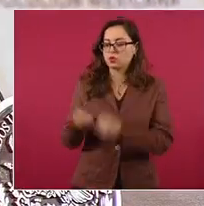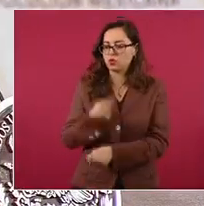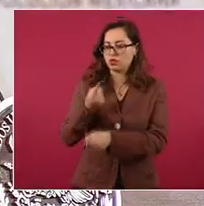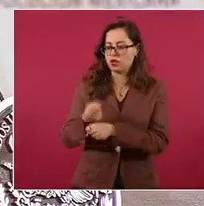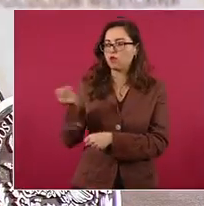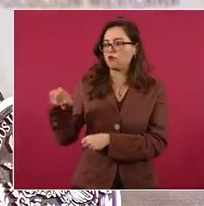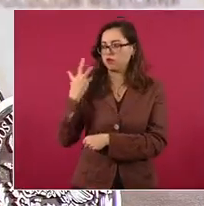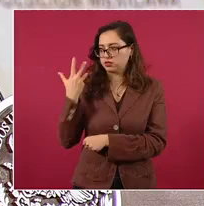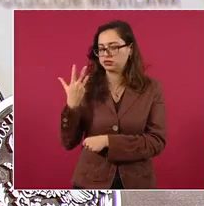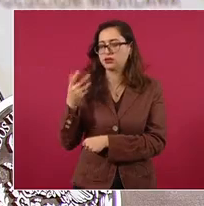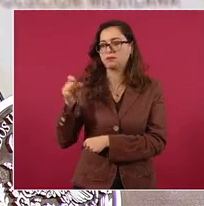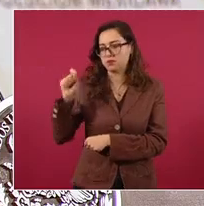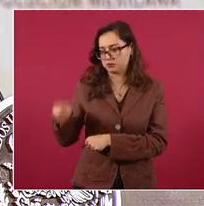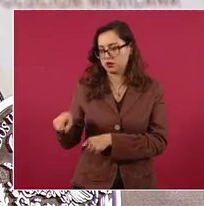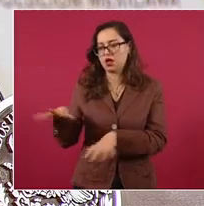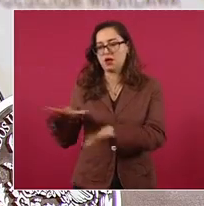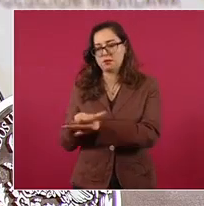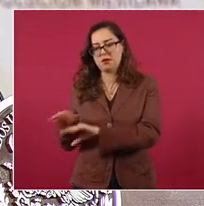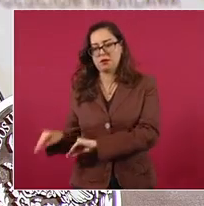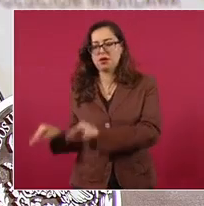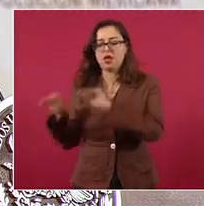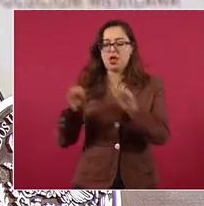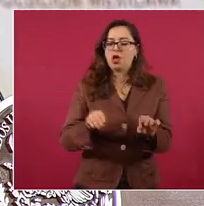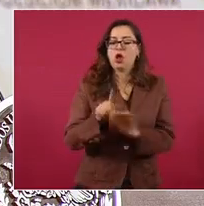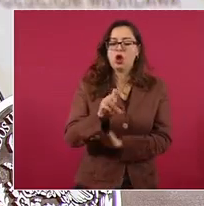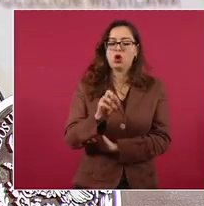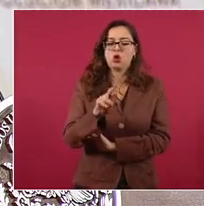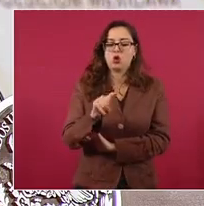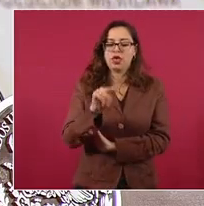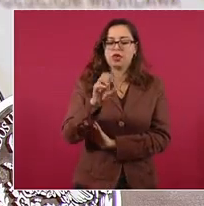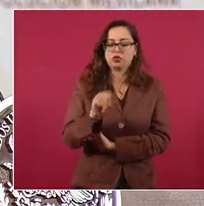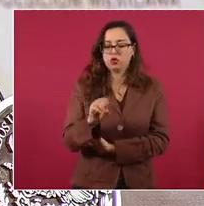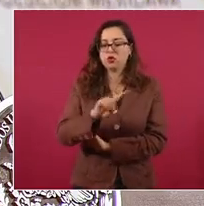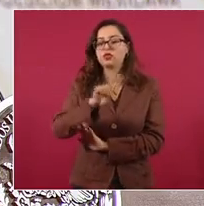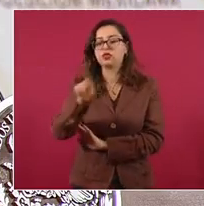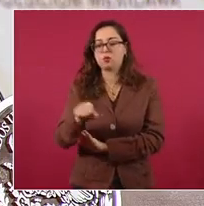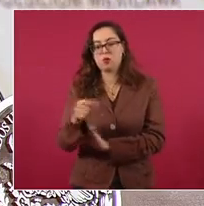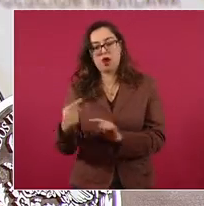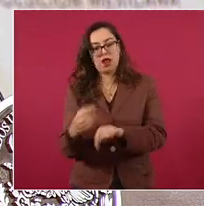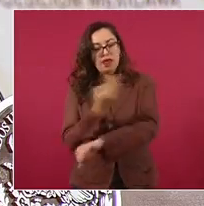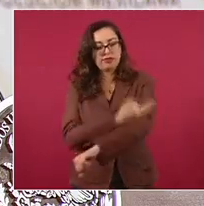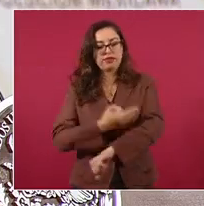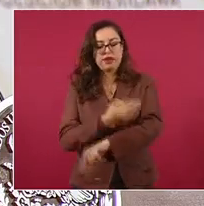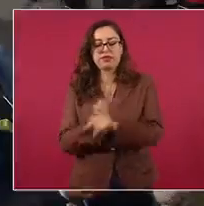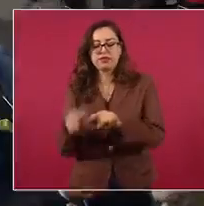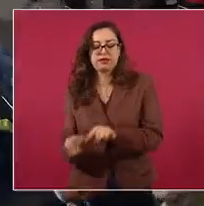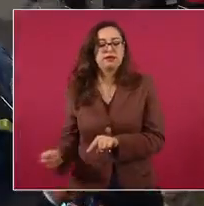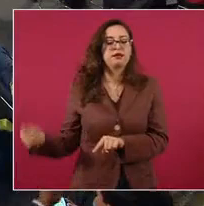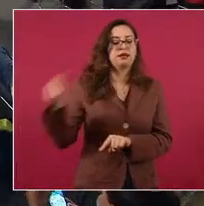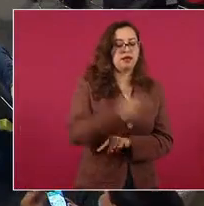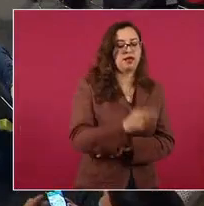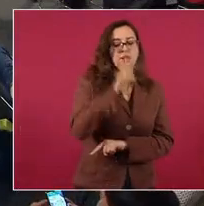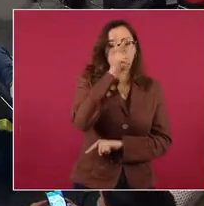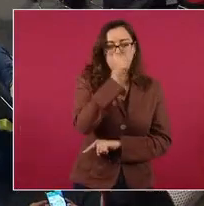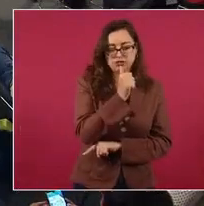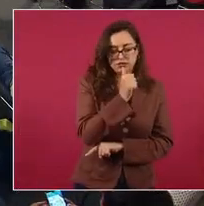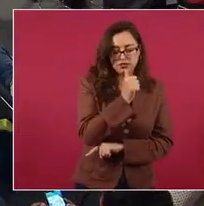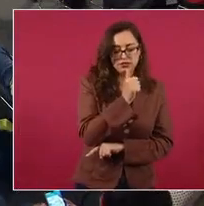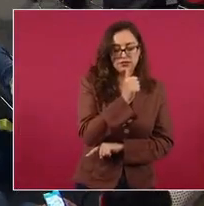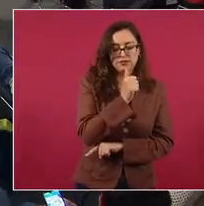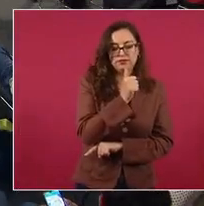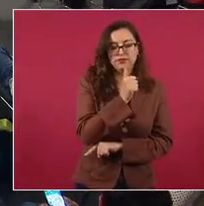a Loreto. Y de Loreto vamos a Hermosillo, a este encuentro, y